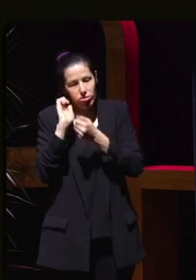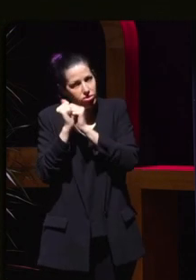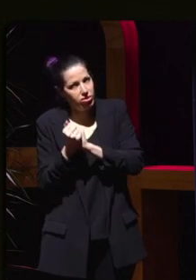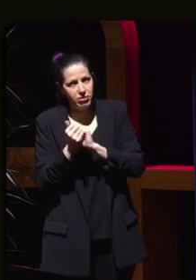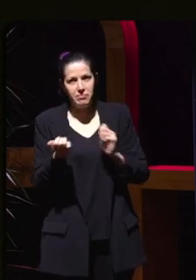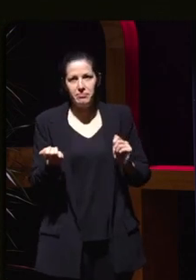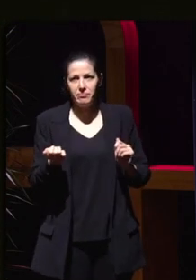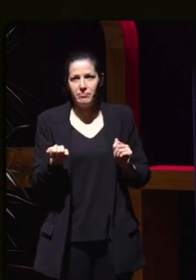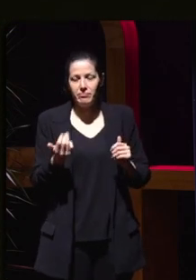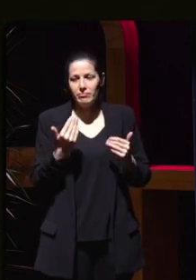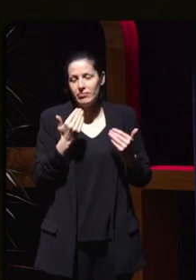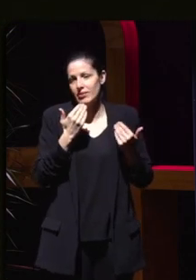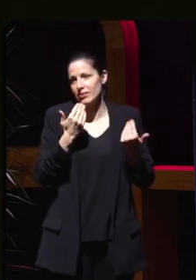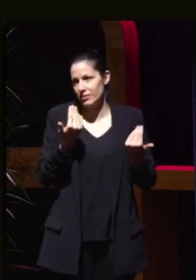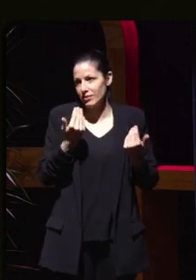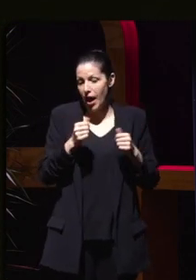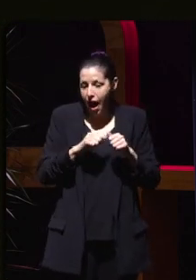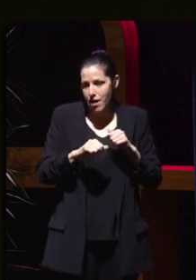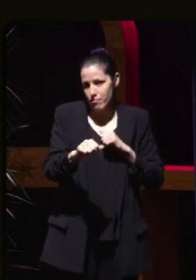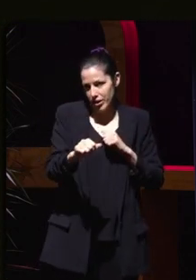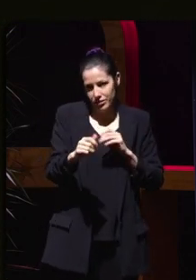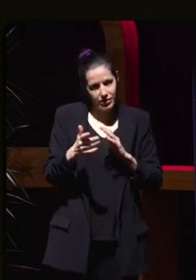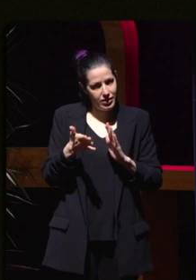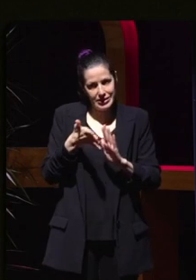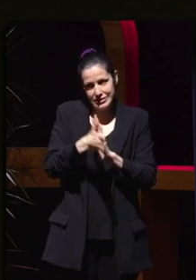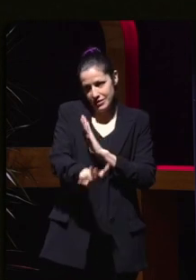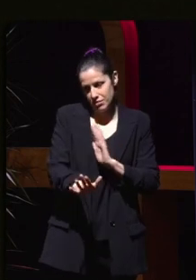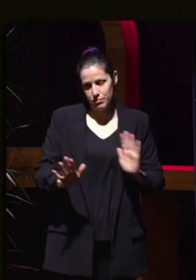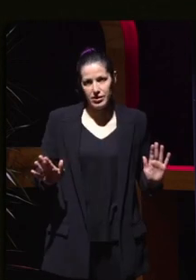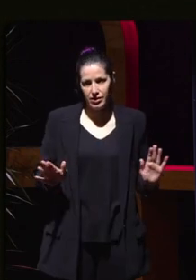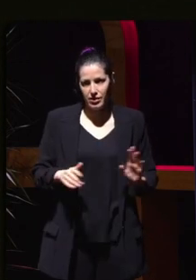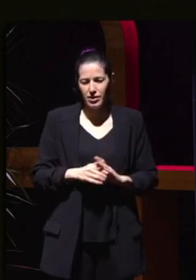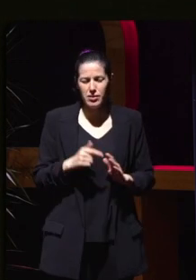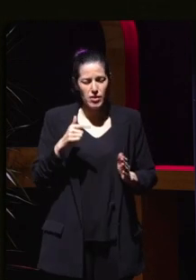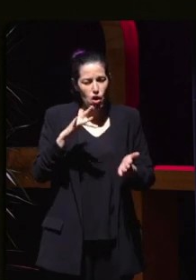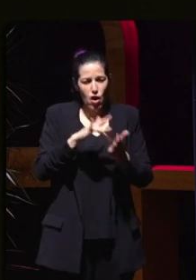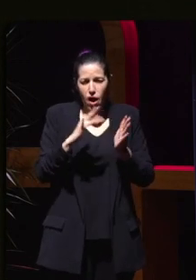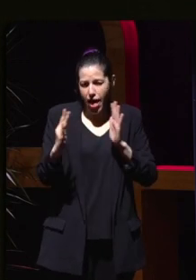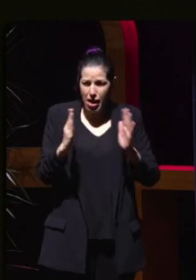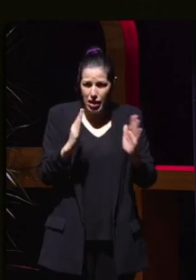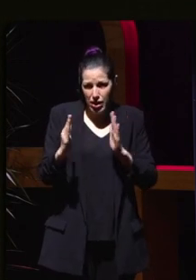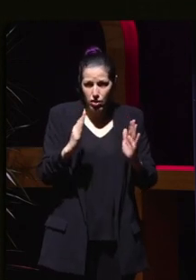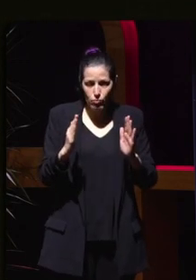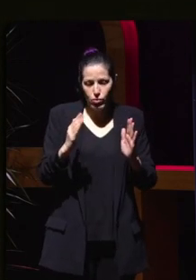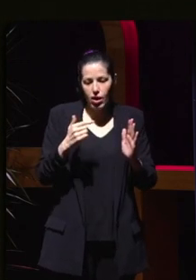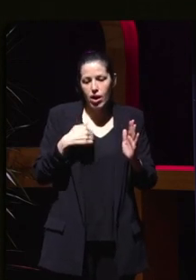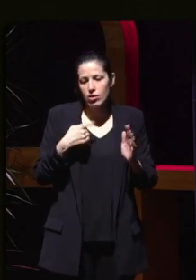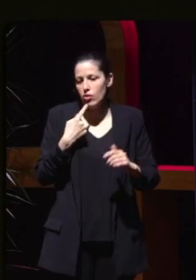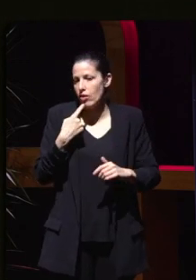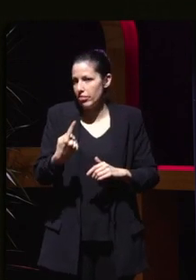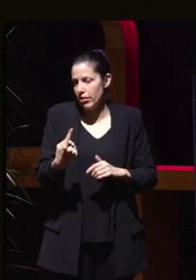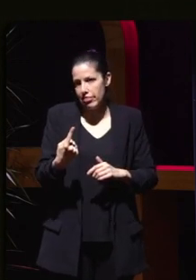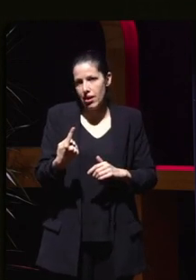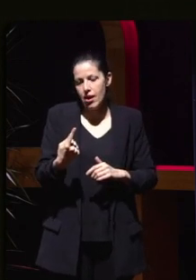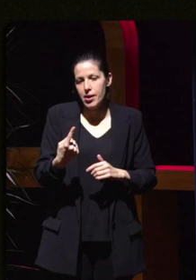duerme siempre Gracias porque porque casi casi morre hubo una época en aquella chamaba niñacilla a niña pequeña guantánamo